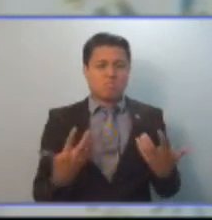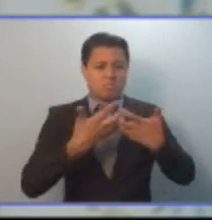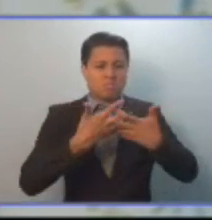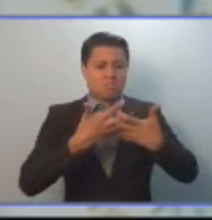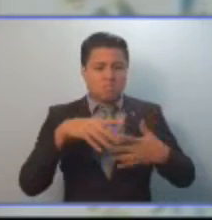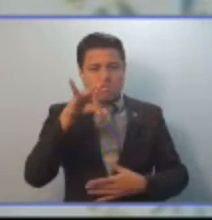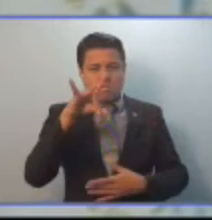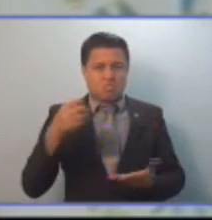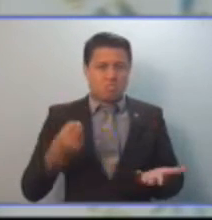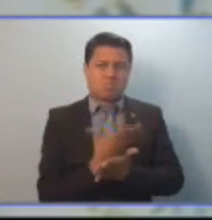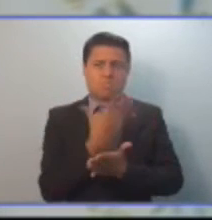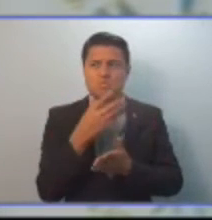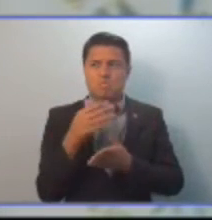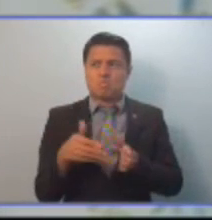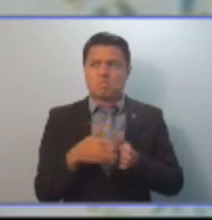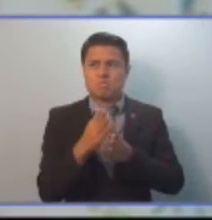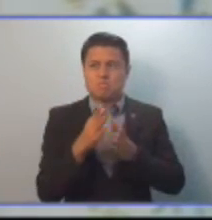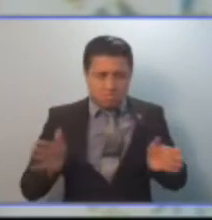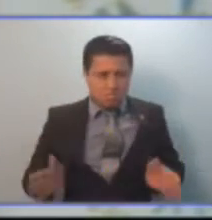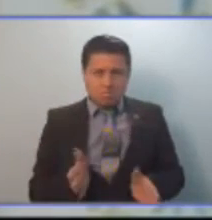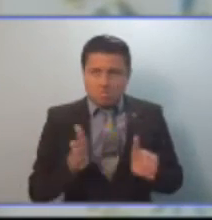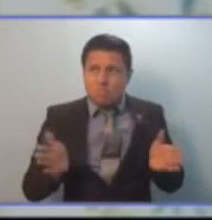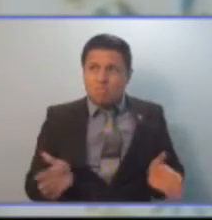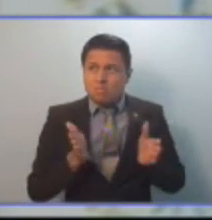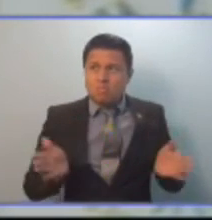nuevo empuje